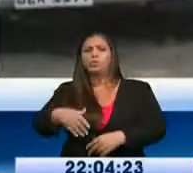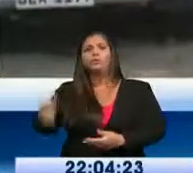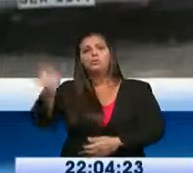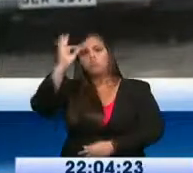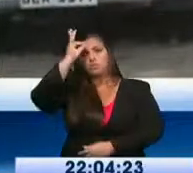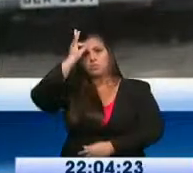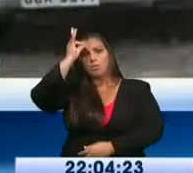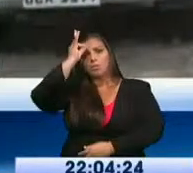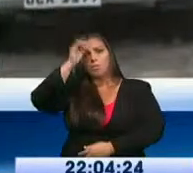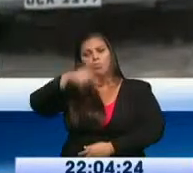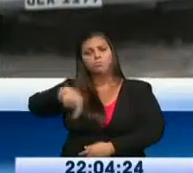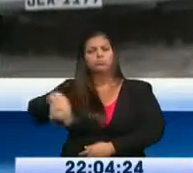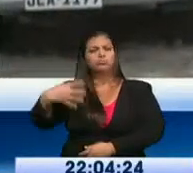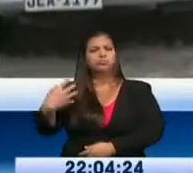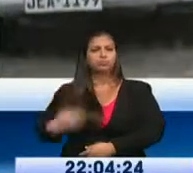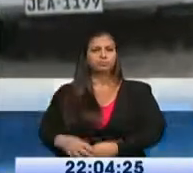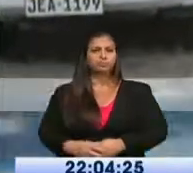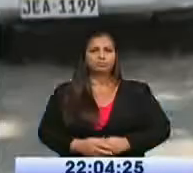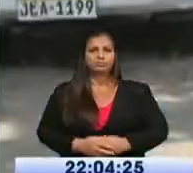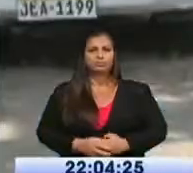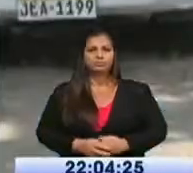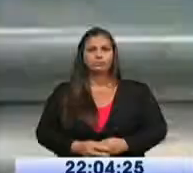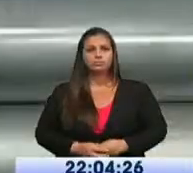la provincia de Sachi, le informó Gisela Moreira.